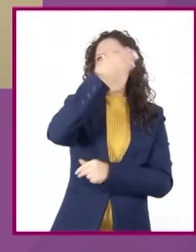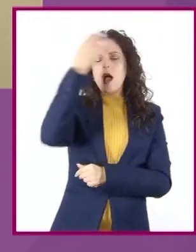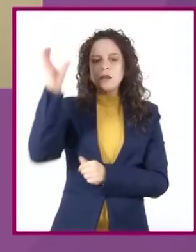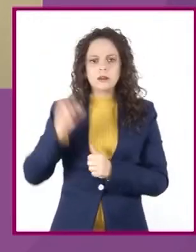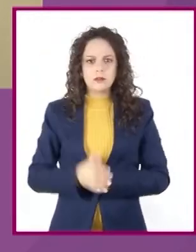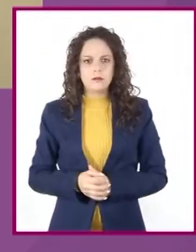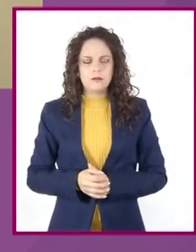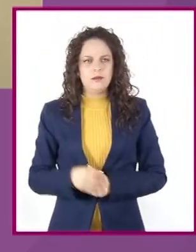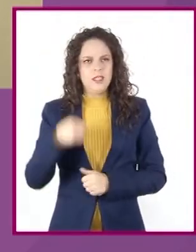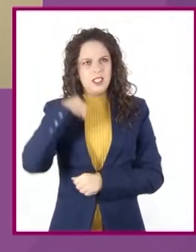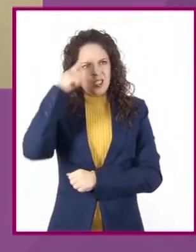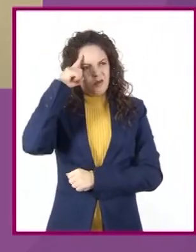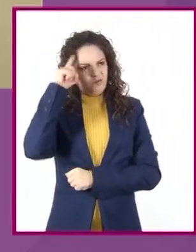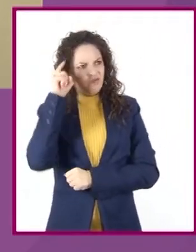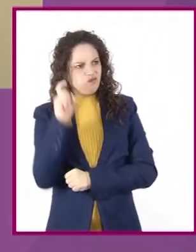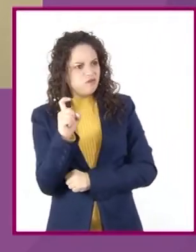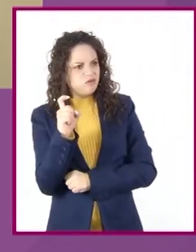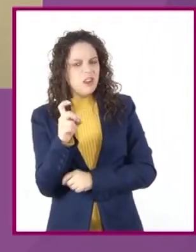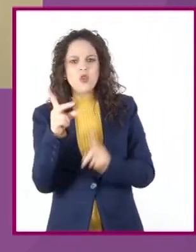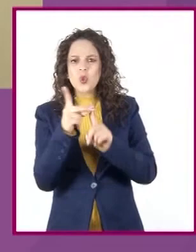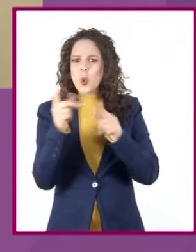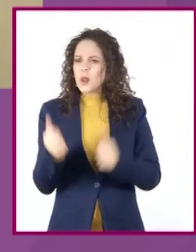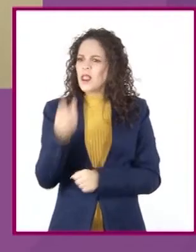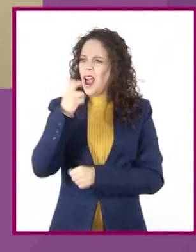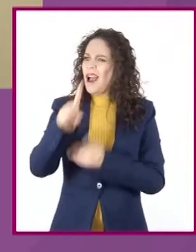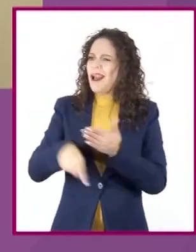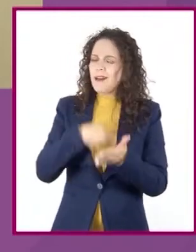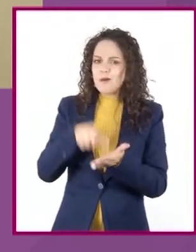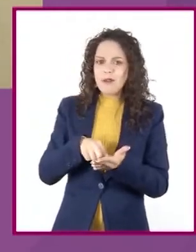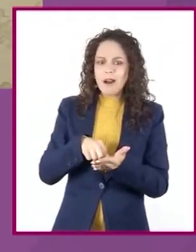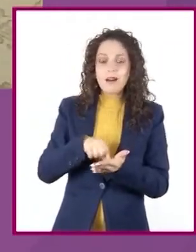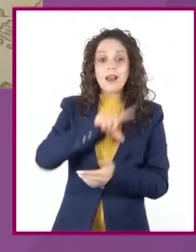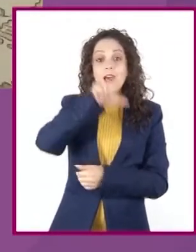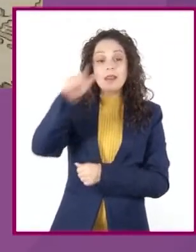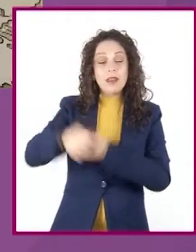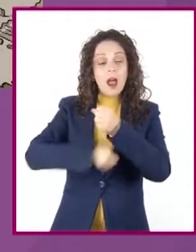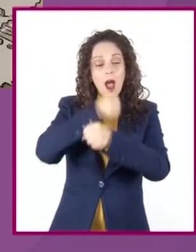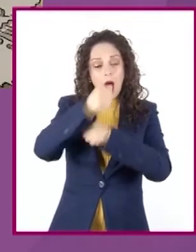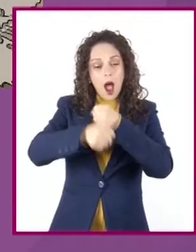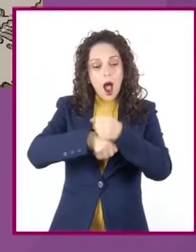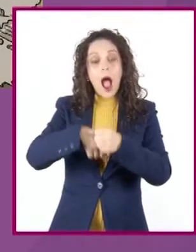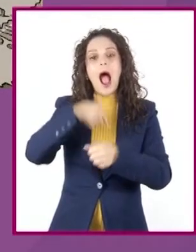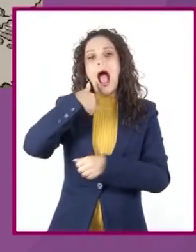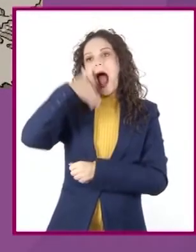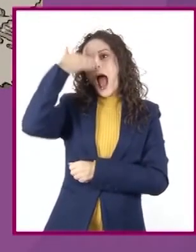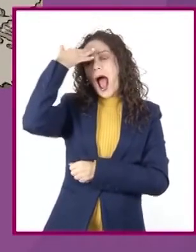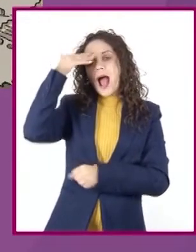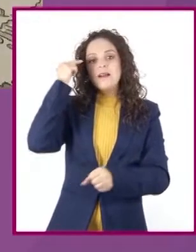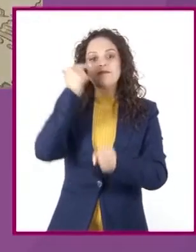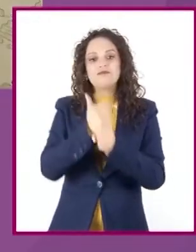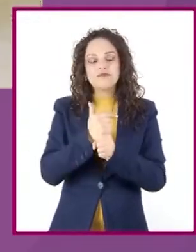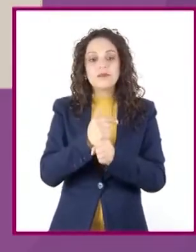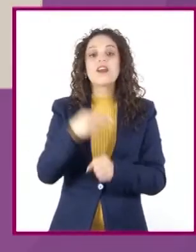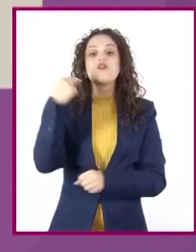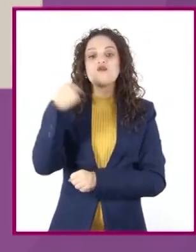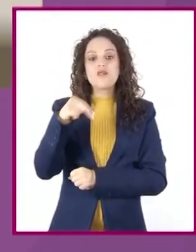estaba ese lugar. Años más tarde, me enteré que ese lugar era Monte Albán. Monte